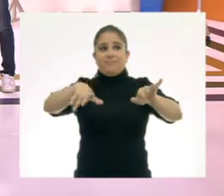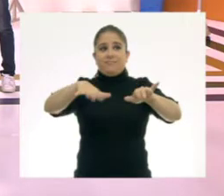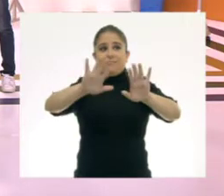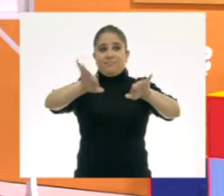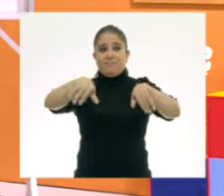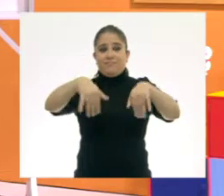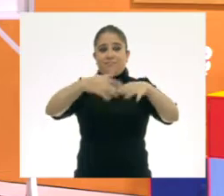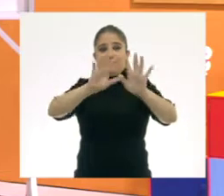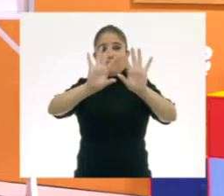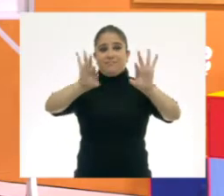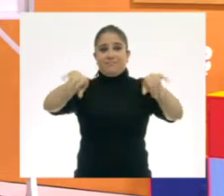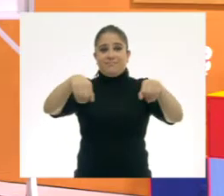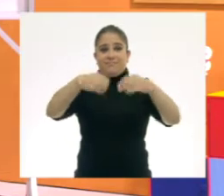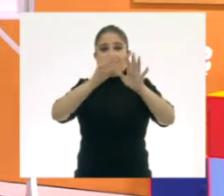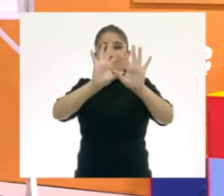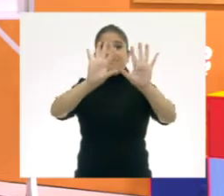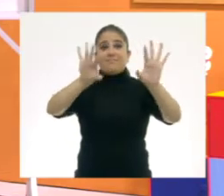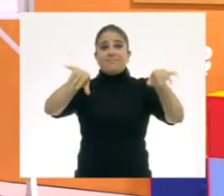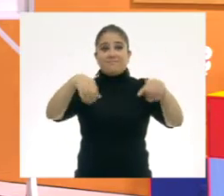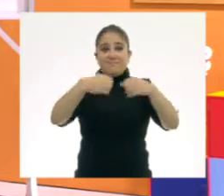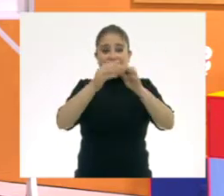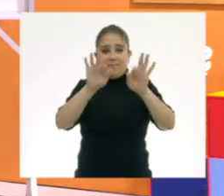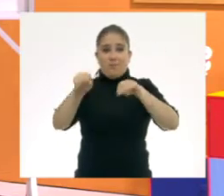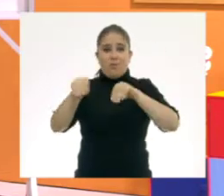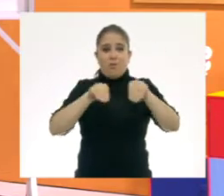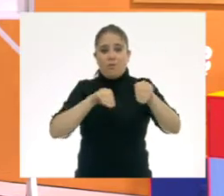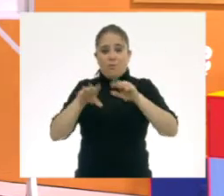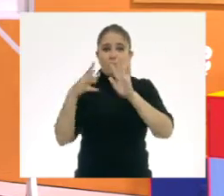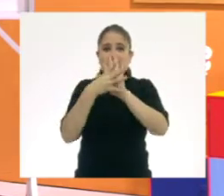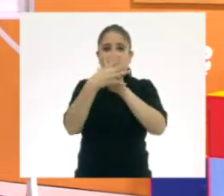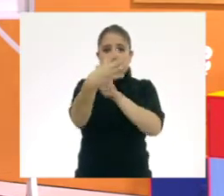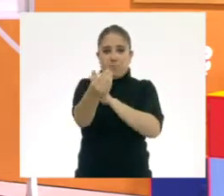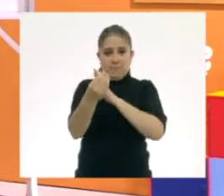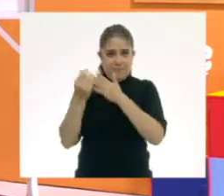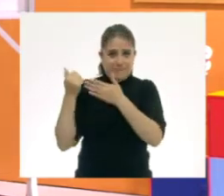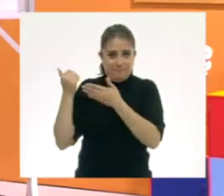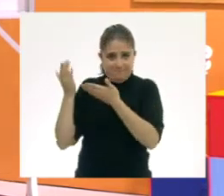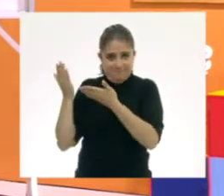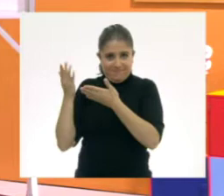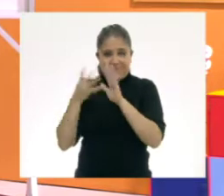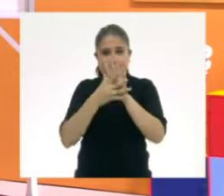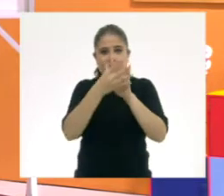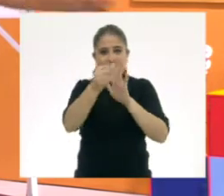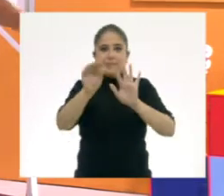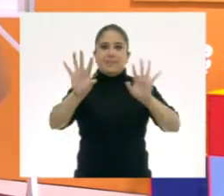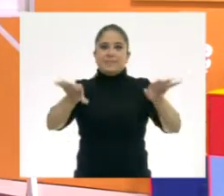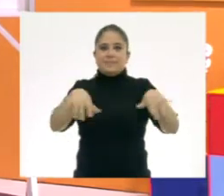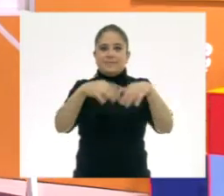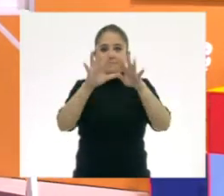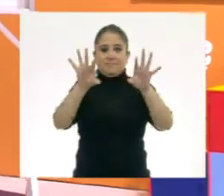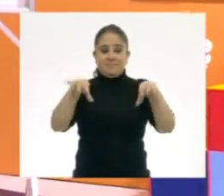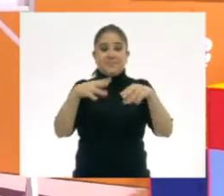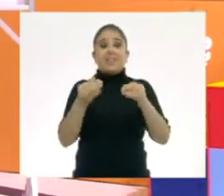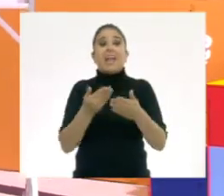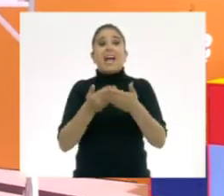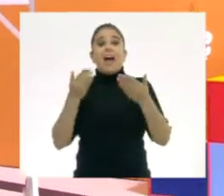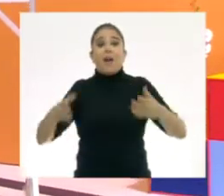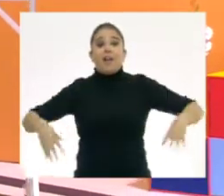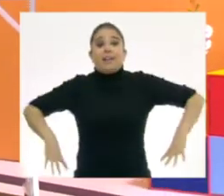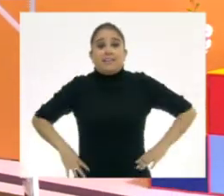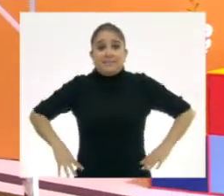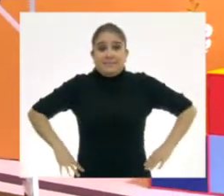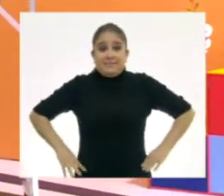y cerramos a la vez, lo podemos ir haciendo hacia los lados también, y entonces, ahora la